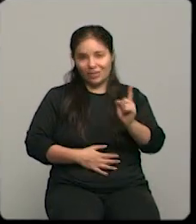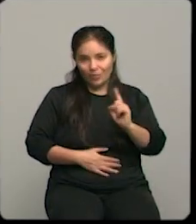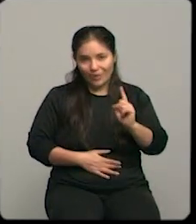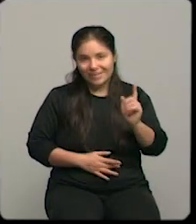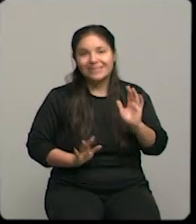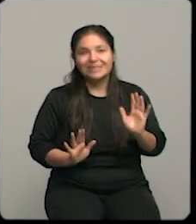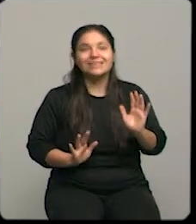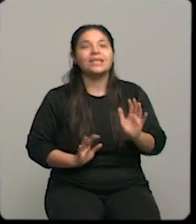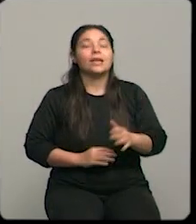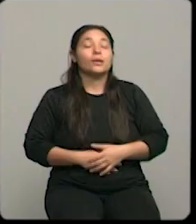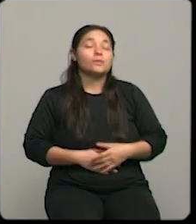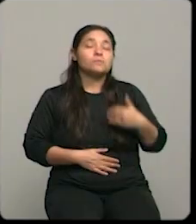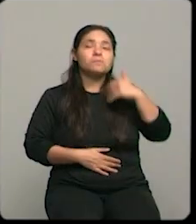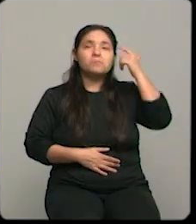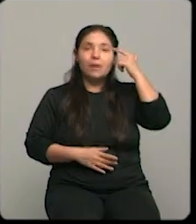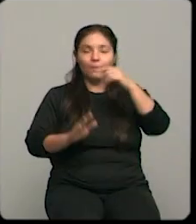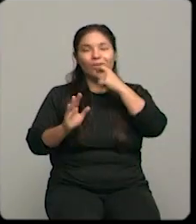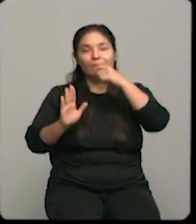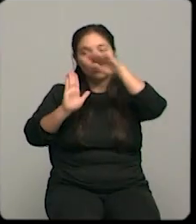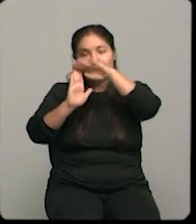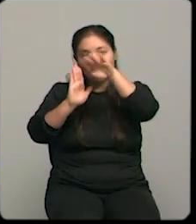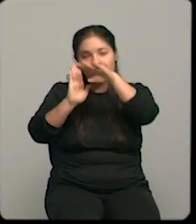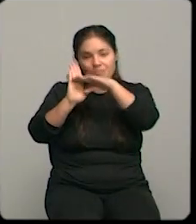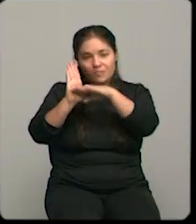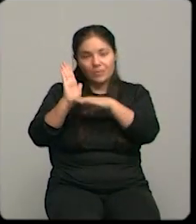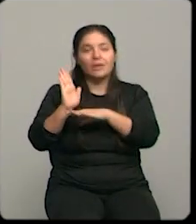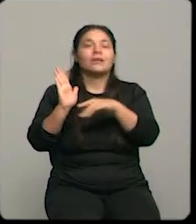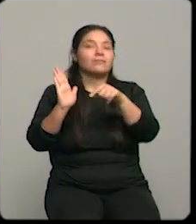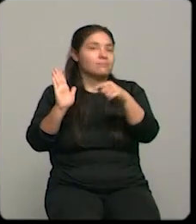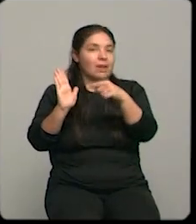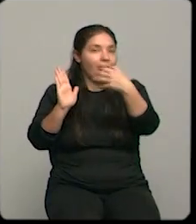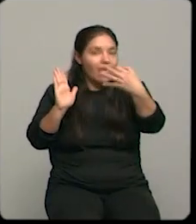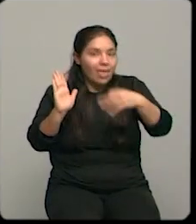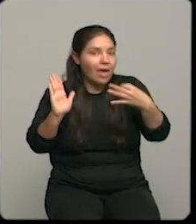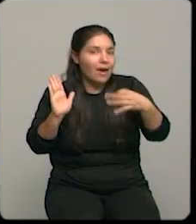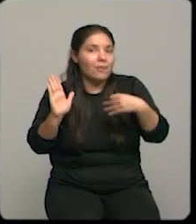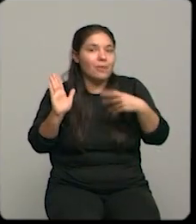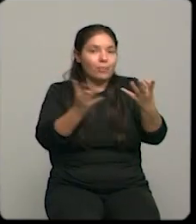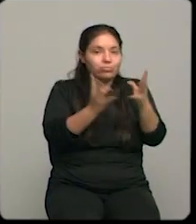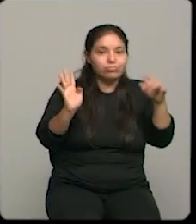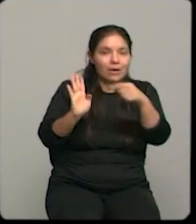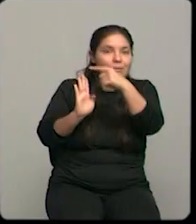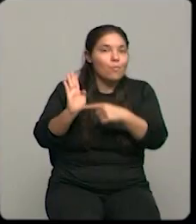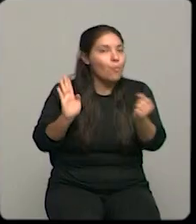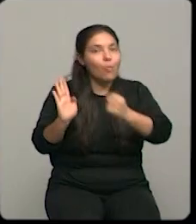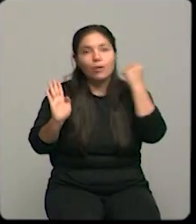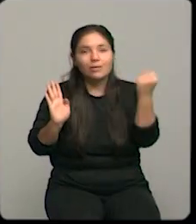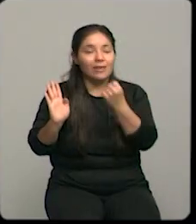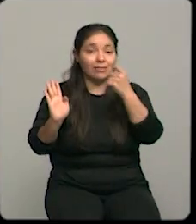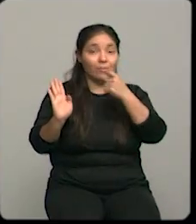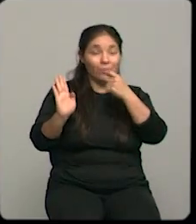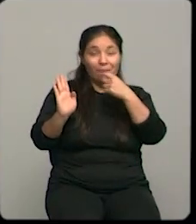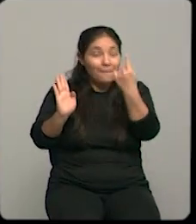Siempre digo, la programación es la columna vertebral de la vida de las orquestas sinfónicas. A partir de allí se desgranan todas las demás acciones.